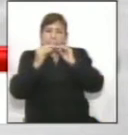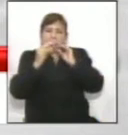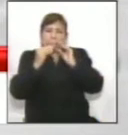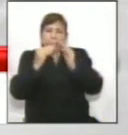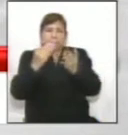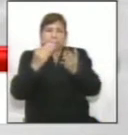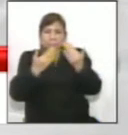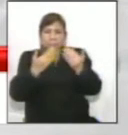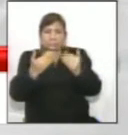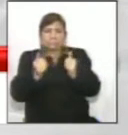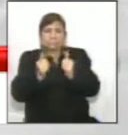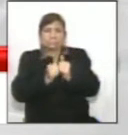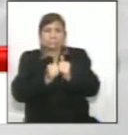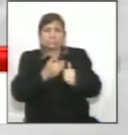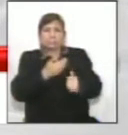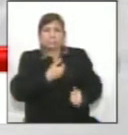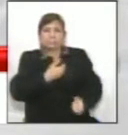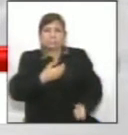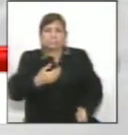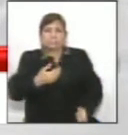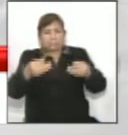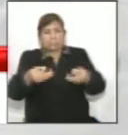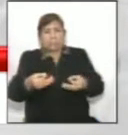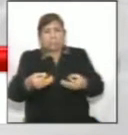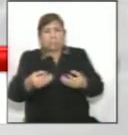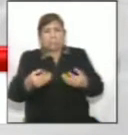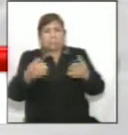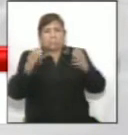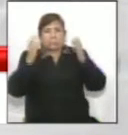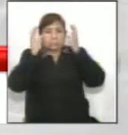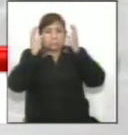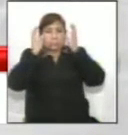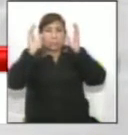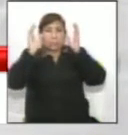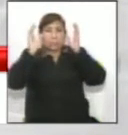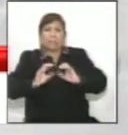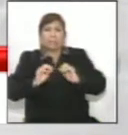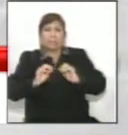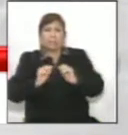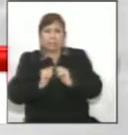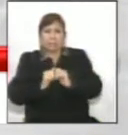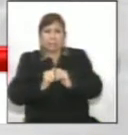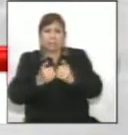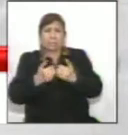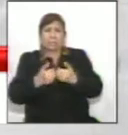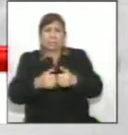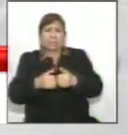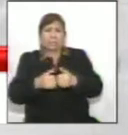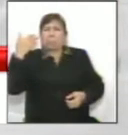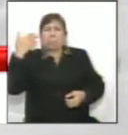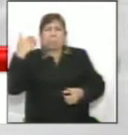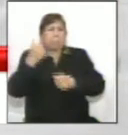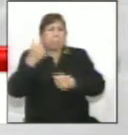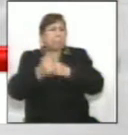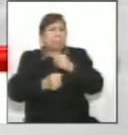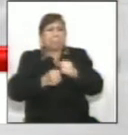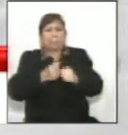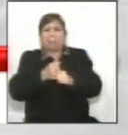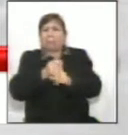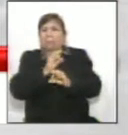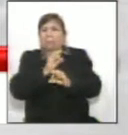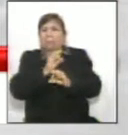el Estado y convenios con la empresa privada, que luego de años no se cumplen. Esta es la realidad